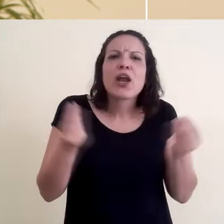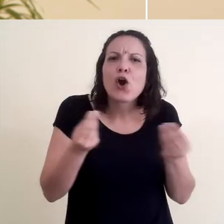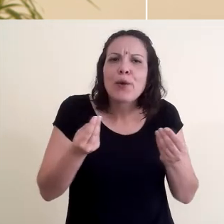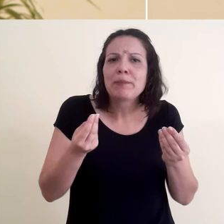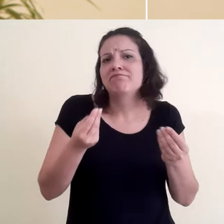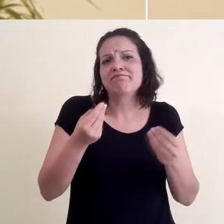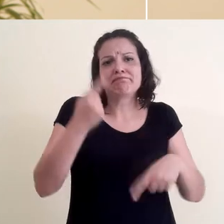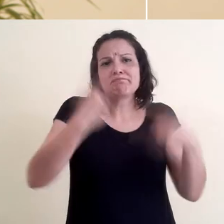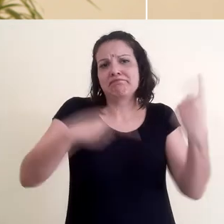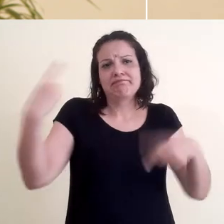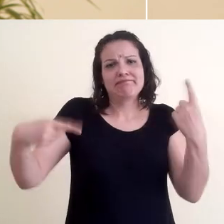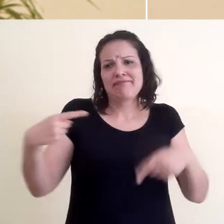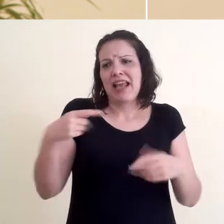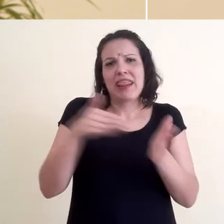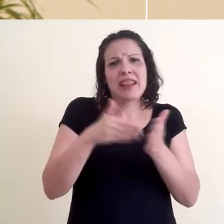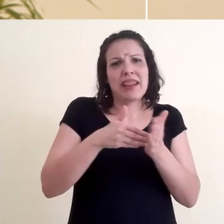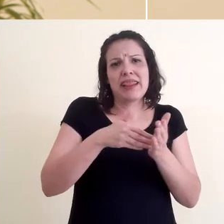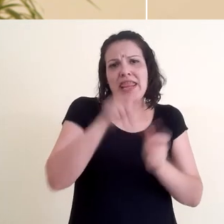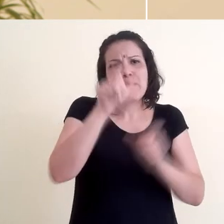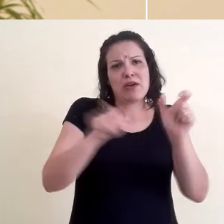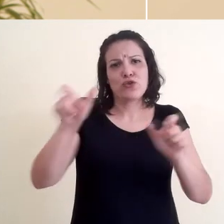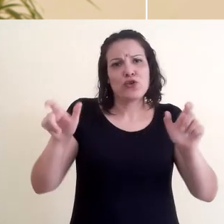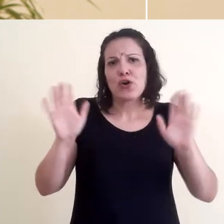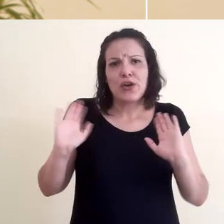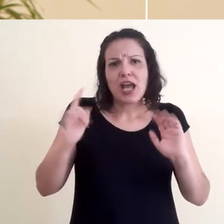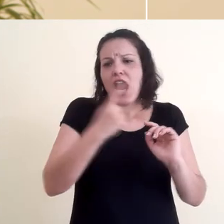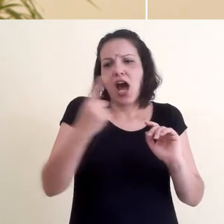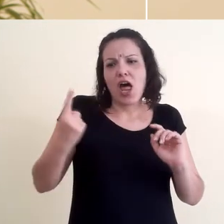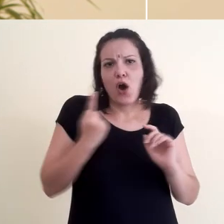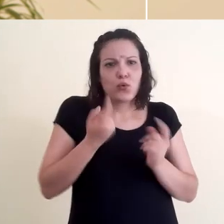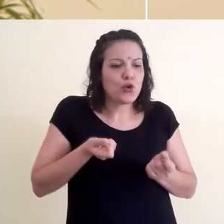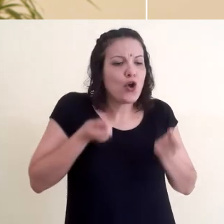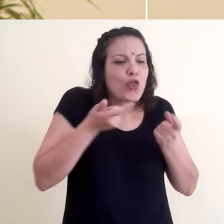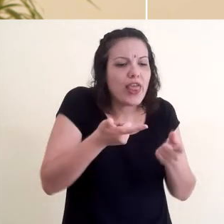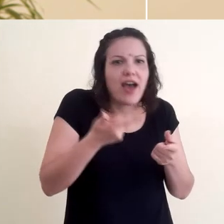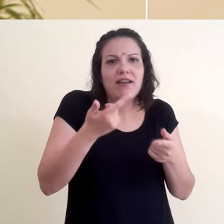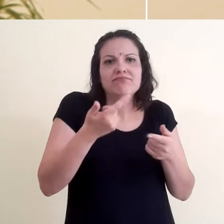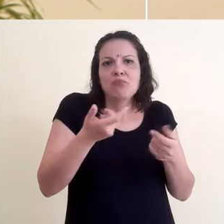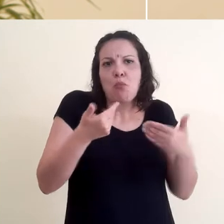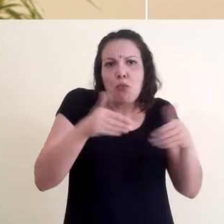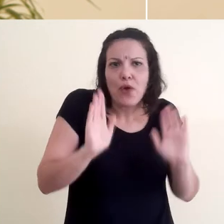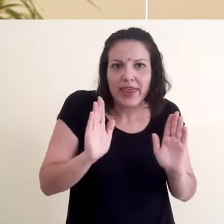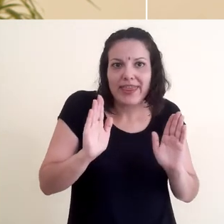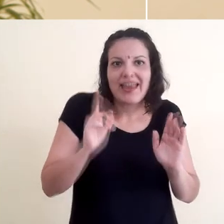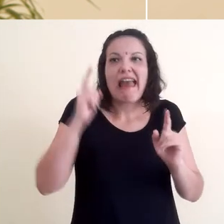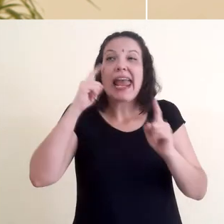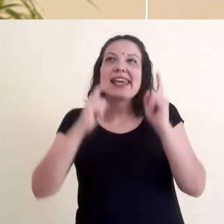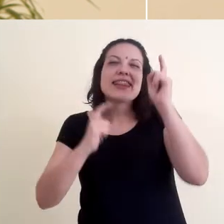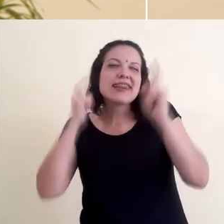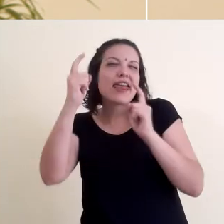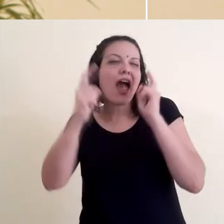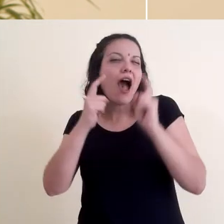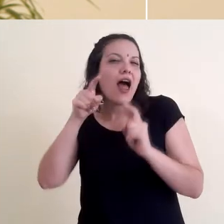variados como personas hay, así que cada uno transmite el que tiene a mano y el que puede. El ideal es el que es